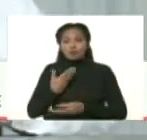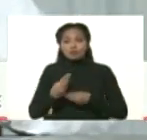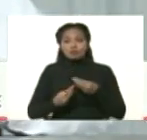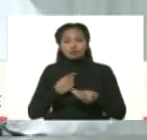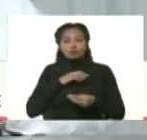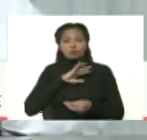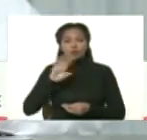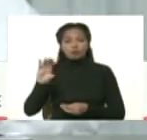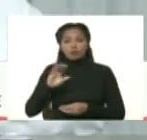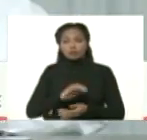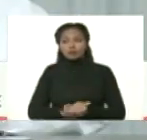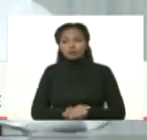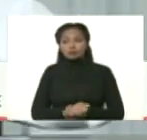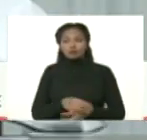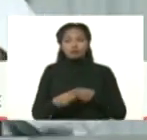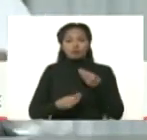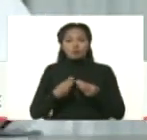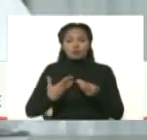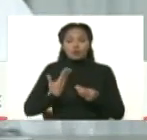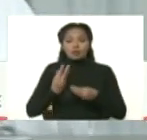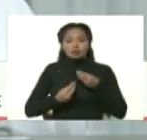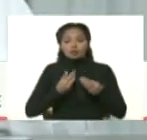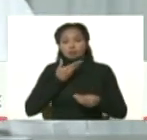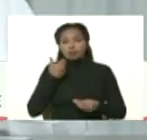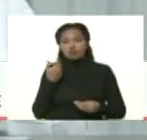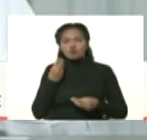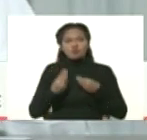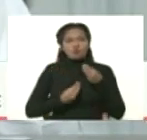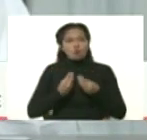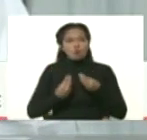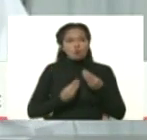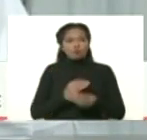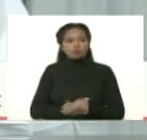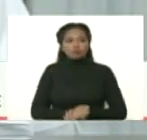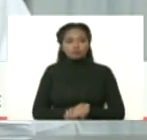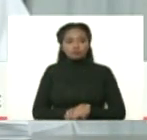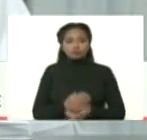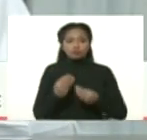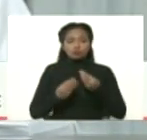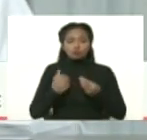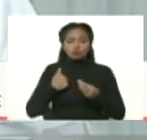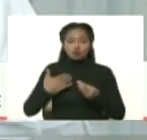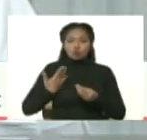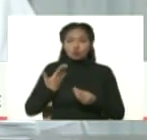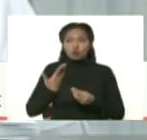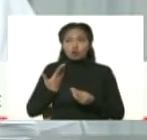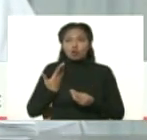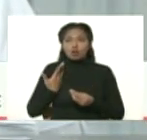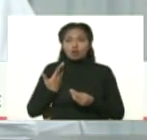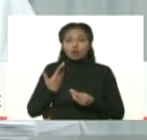patria, cómo lo puedo hacer mejor, cómo puedo, Mervin,